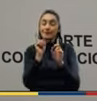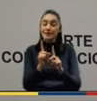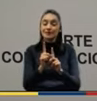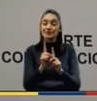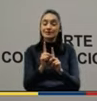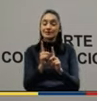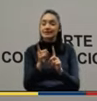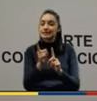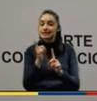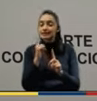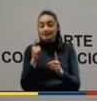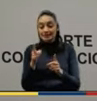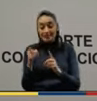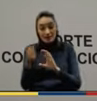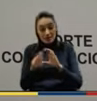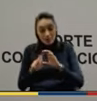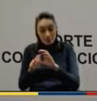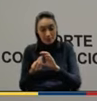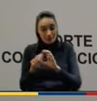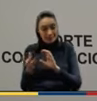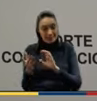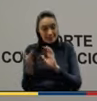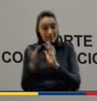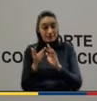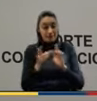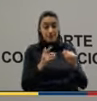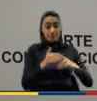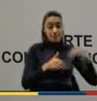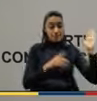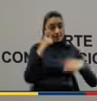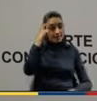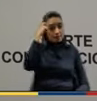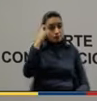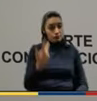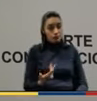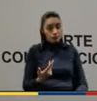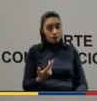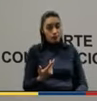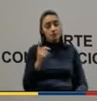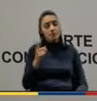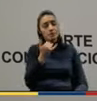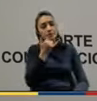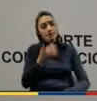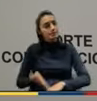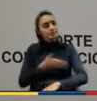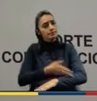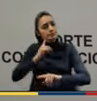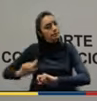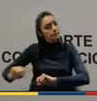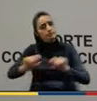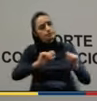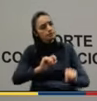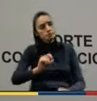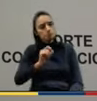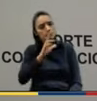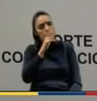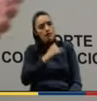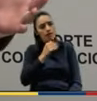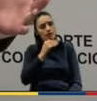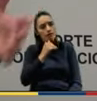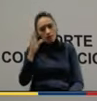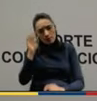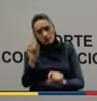beneficios del Acuerdo de Escazú no compensan los riesgos. Además, llama la atención que no se hubiera adelantado un proceso de consulta previa para la aprobación y ratificación de dicho